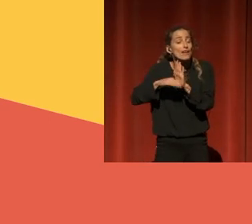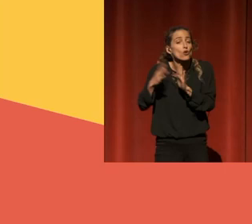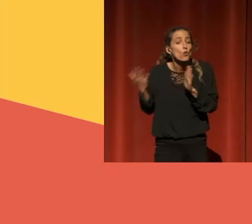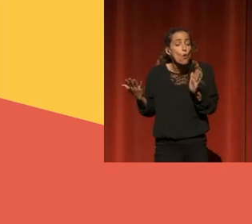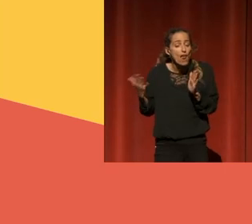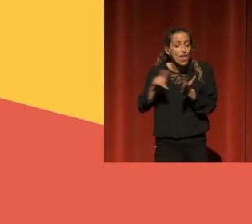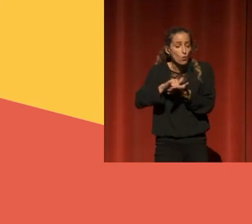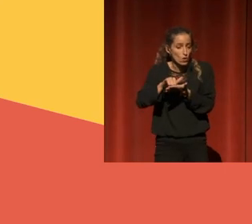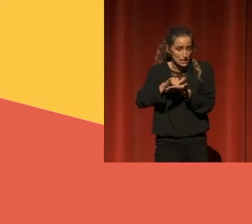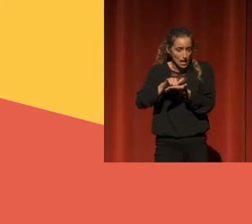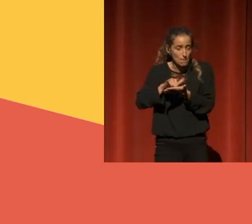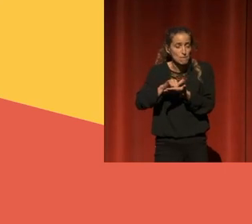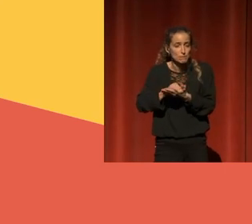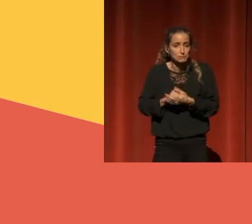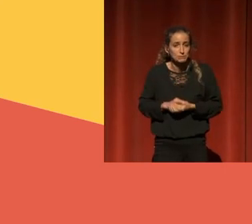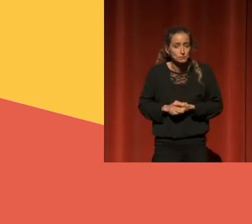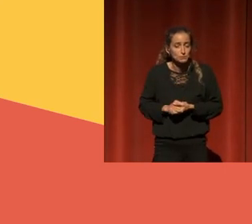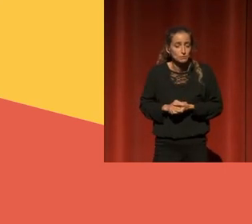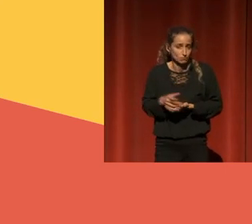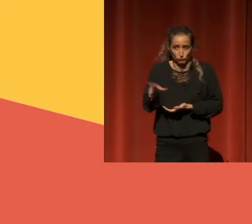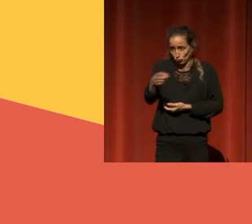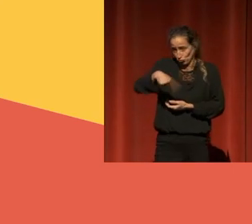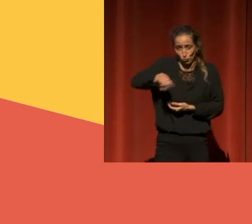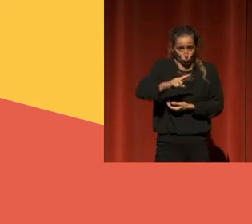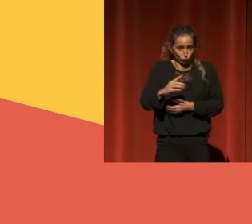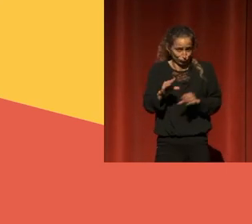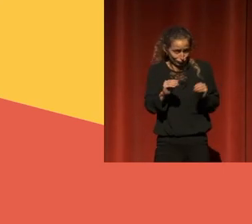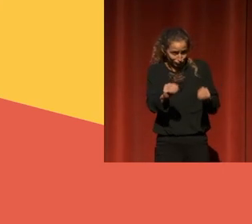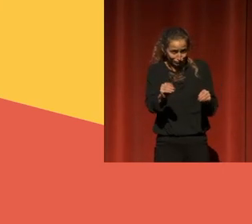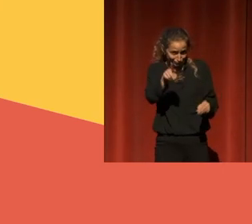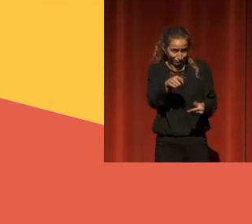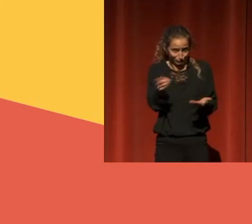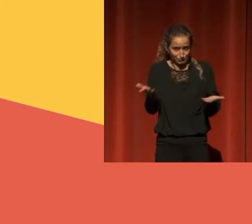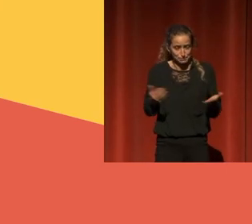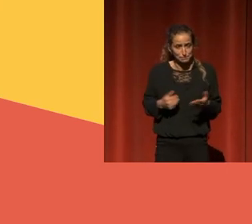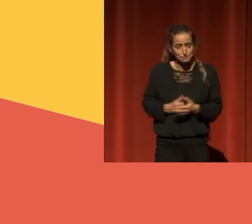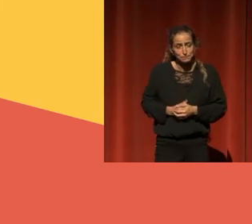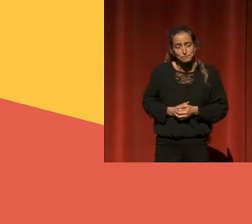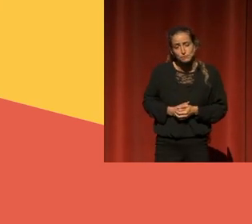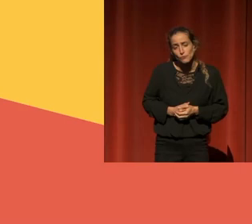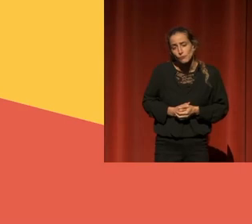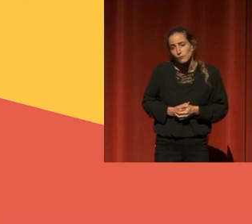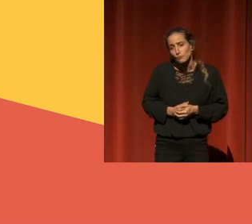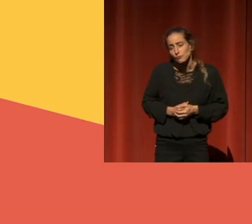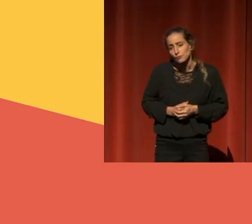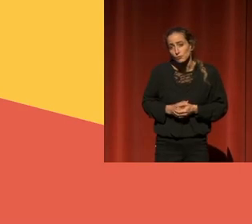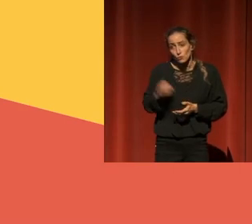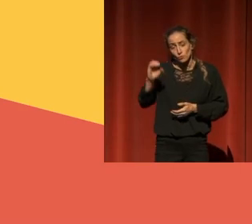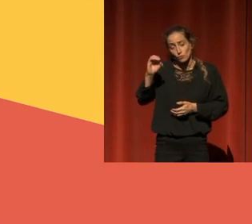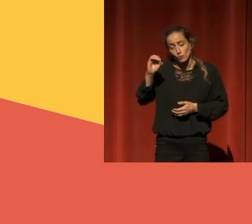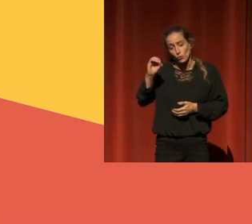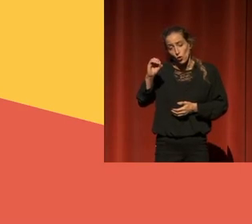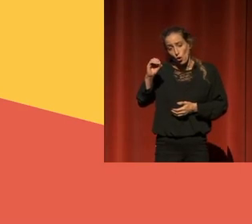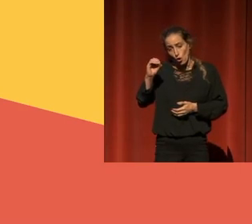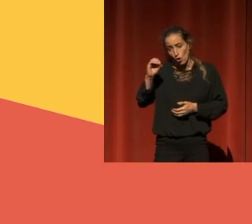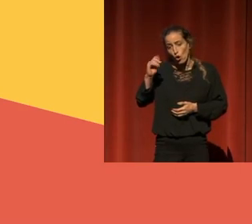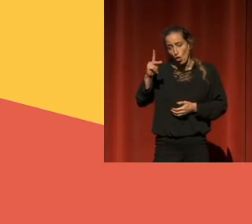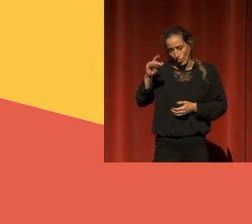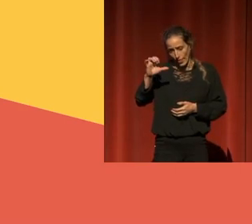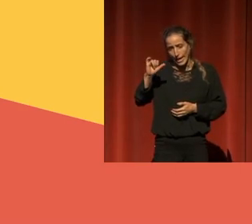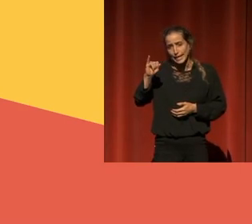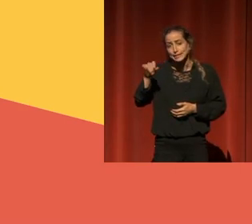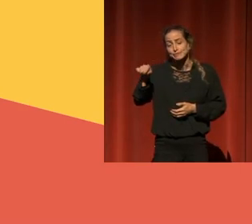que bueno pues utilizamos todos no Esos son los los estudios de de odei que contrastándolos